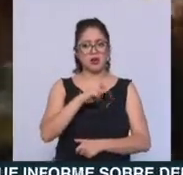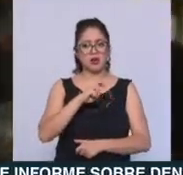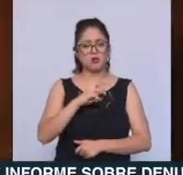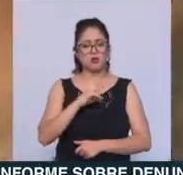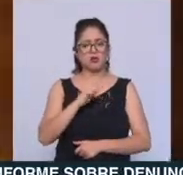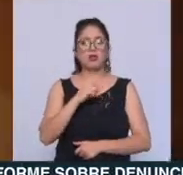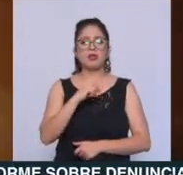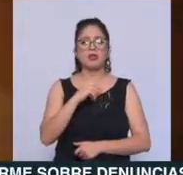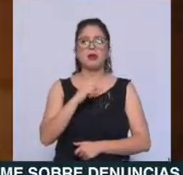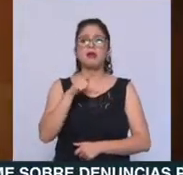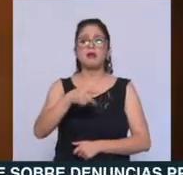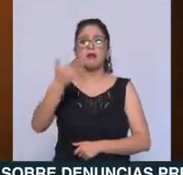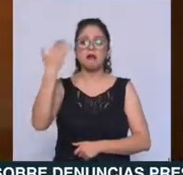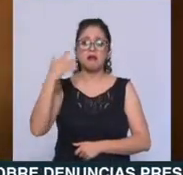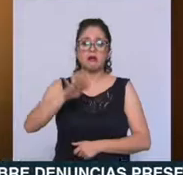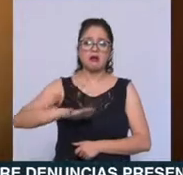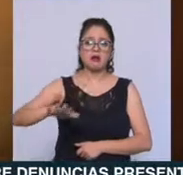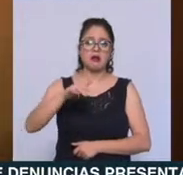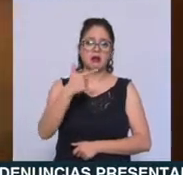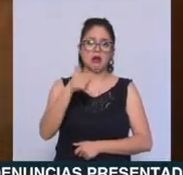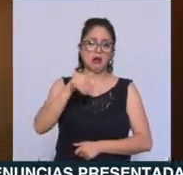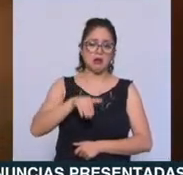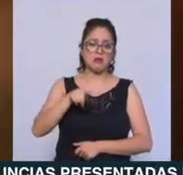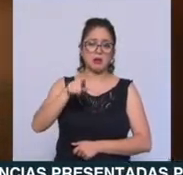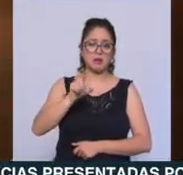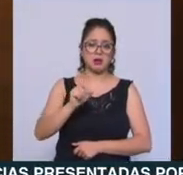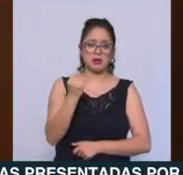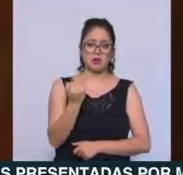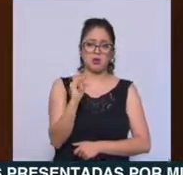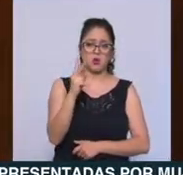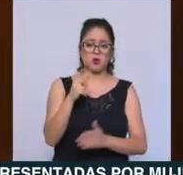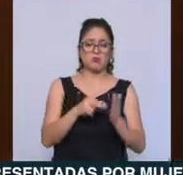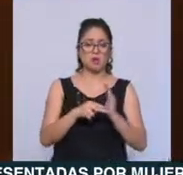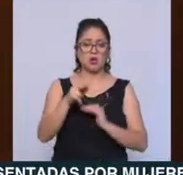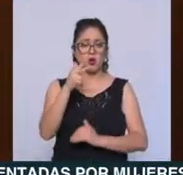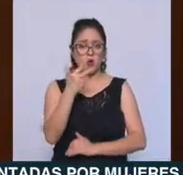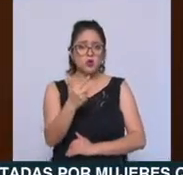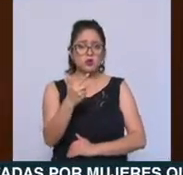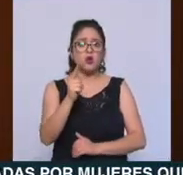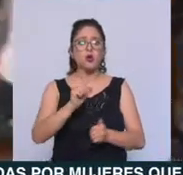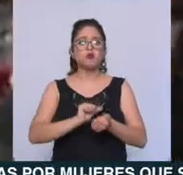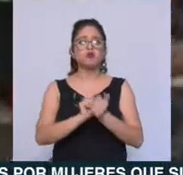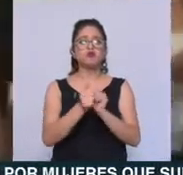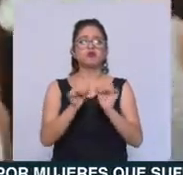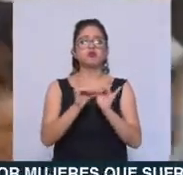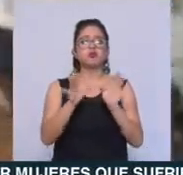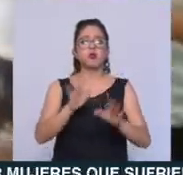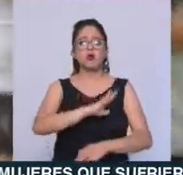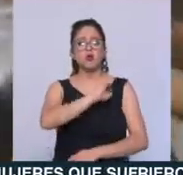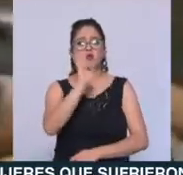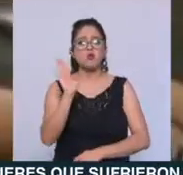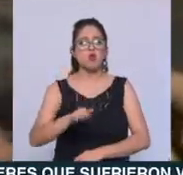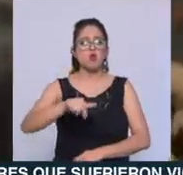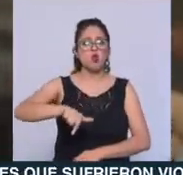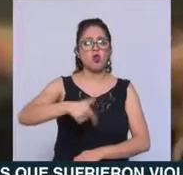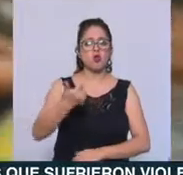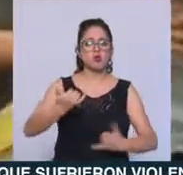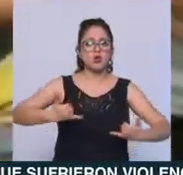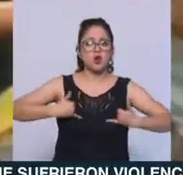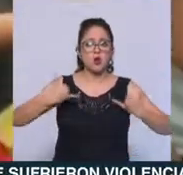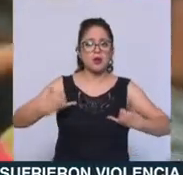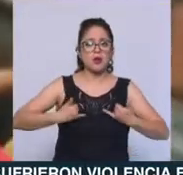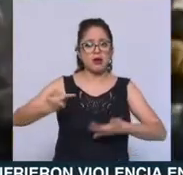Amadero, la tarde del viernes 20 de junio de 2008, derivó en el fallecimiento de 12 jóvenes que se encontraban en